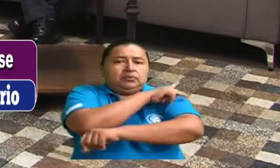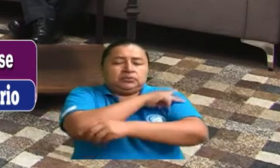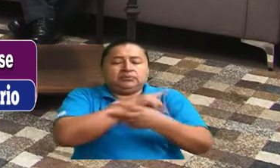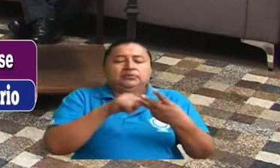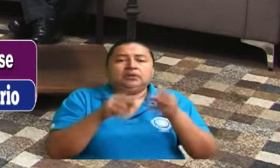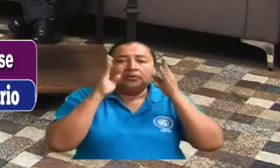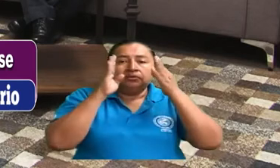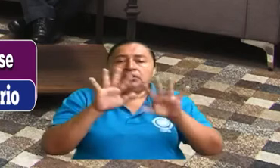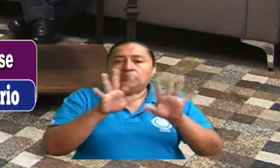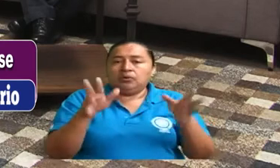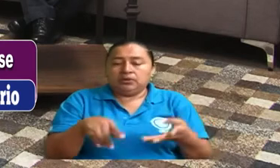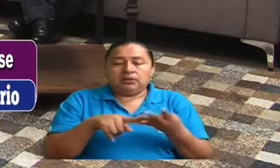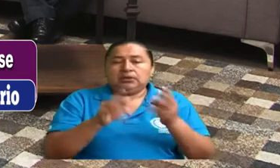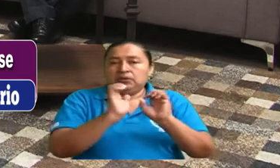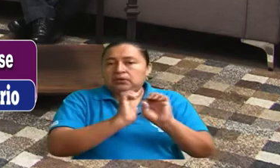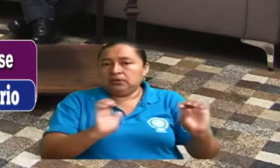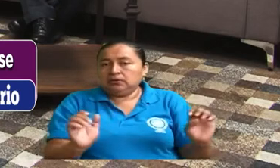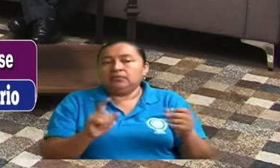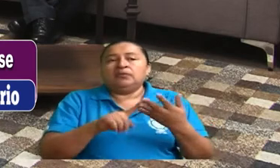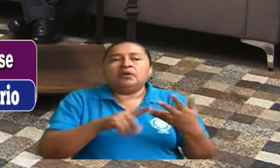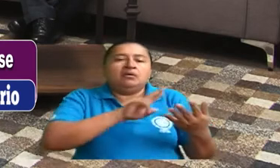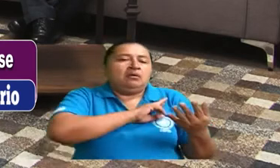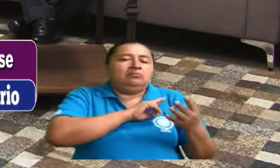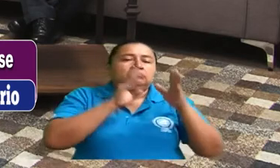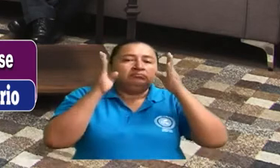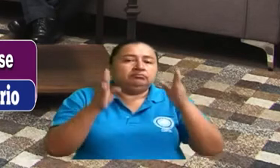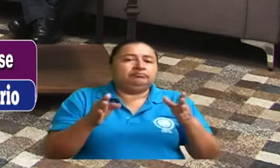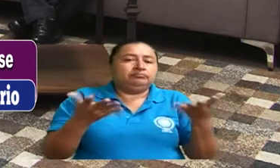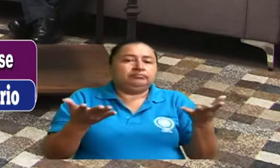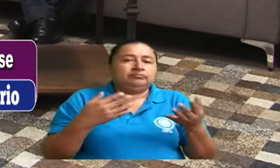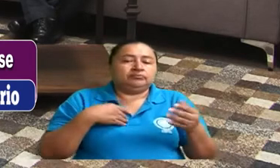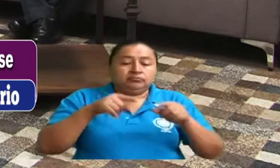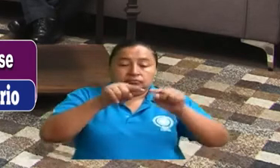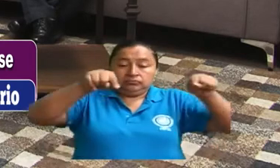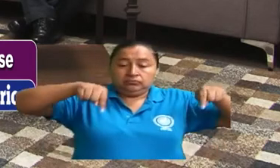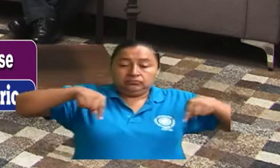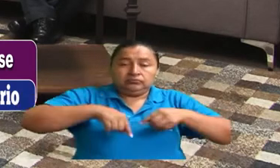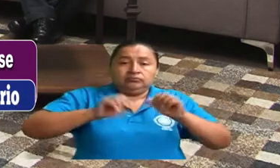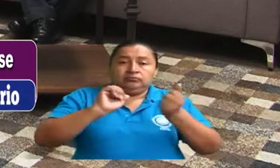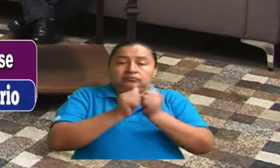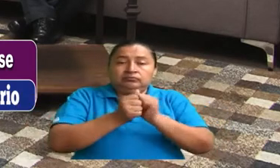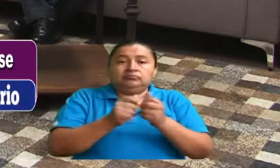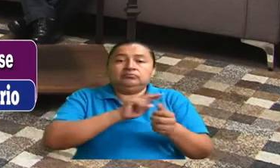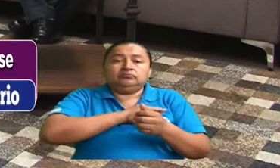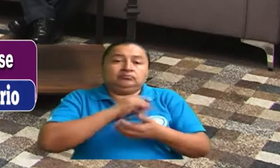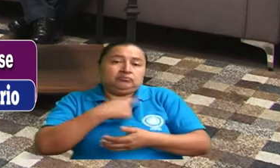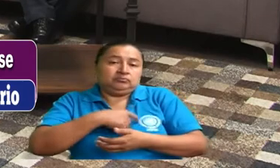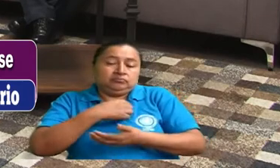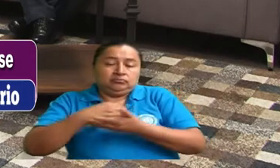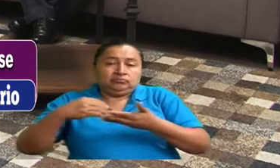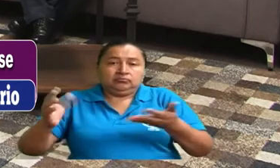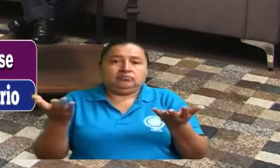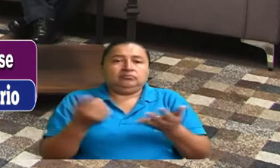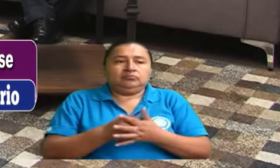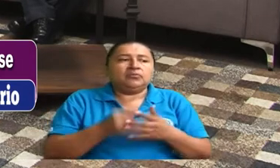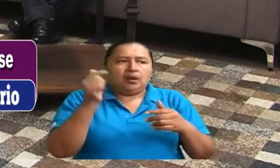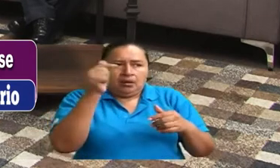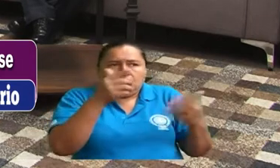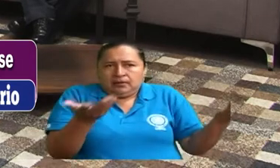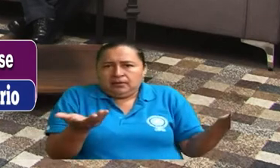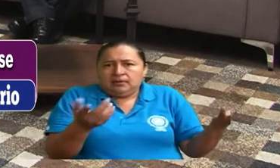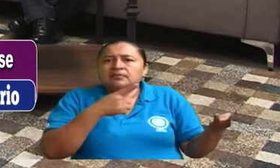mujer, hay atención a la niñez, hay atención, ¿verdad?, hay canchas deportivas, hay colegios. ¿Ya? Okay. O sea, ahí,